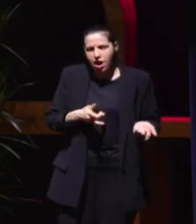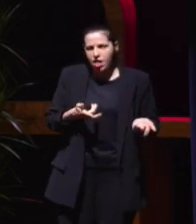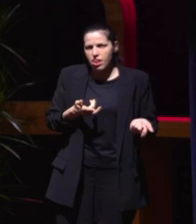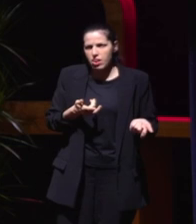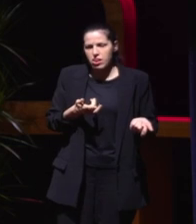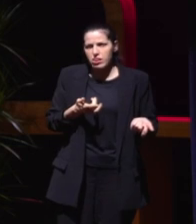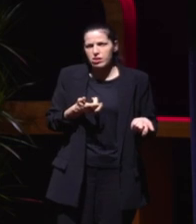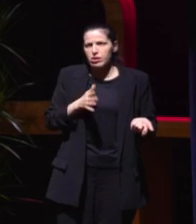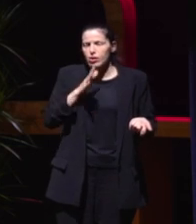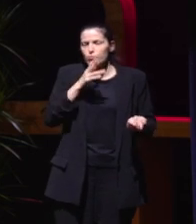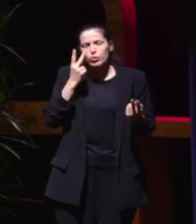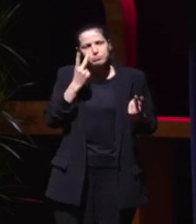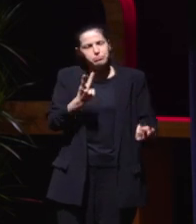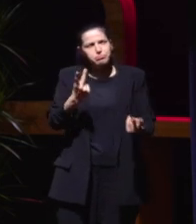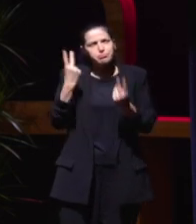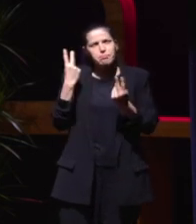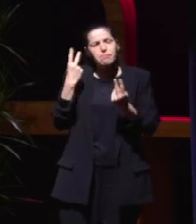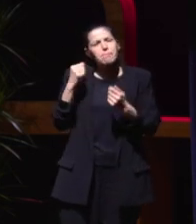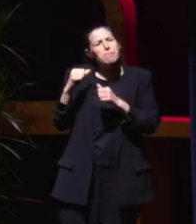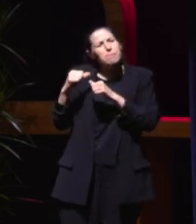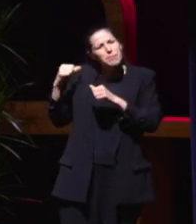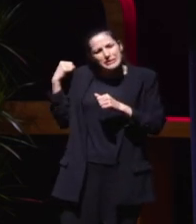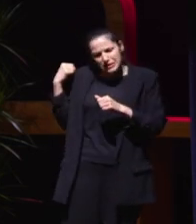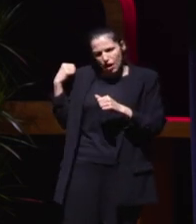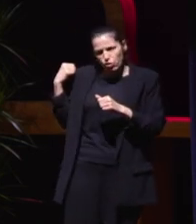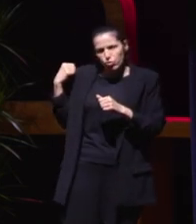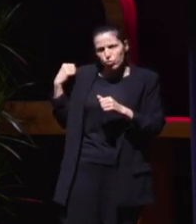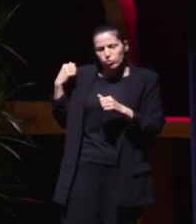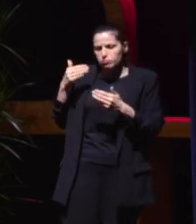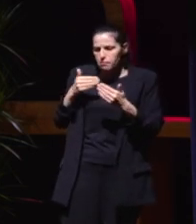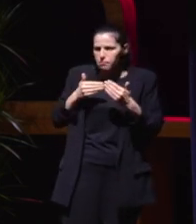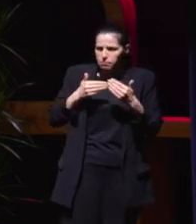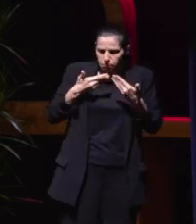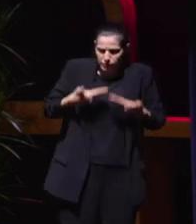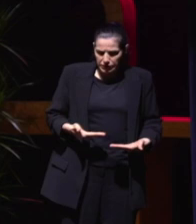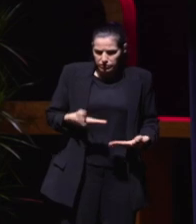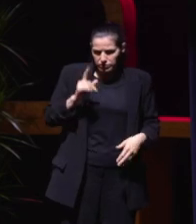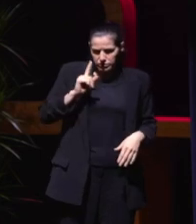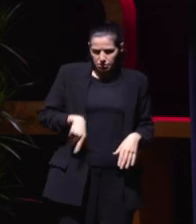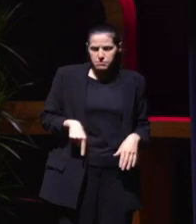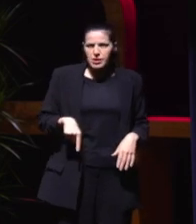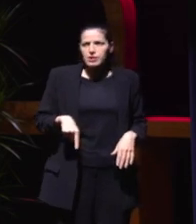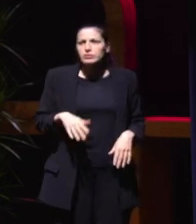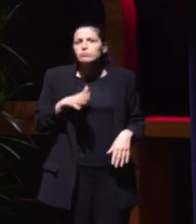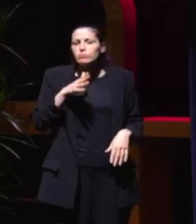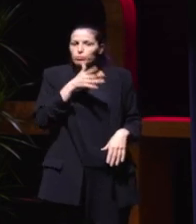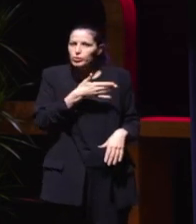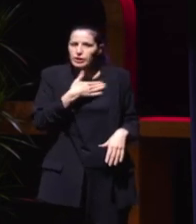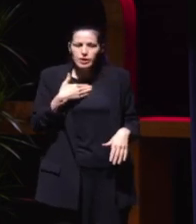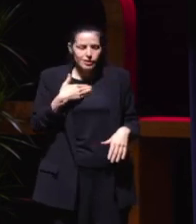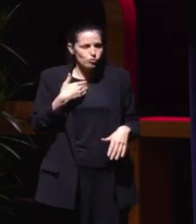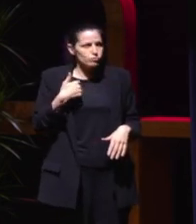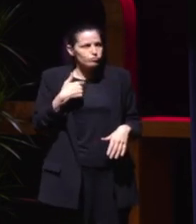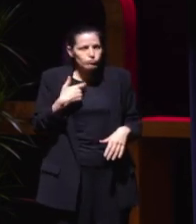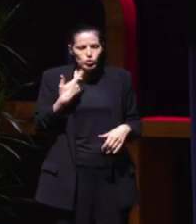pisando Mi pasado y pisando mi presente porque me quedan 10 años de trabajo y yo pretendo que mi carrera